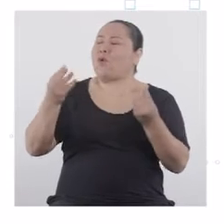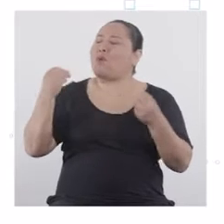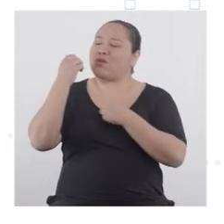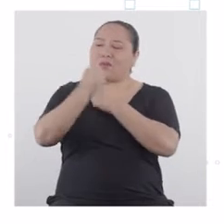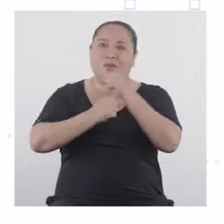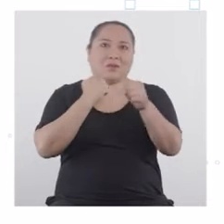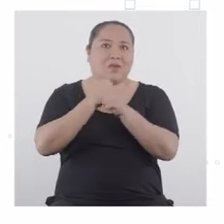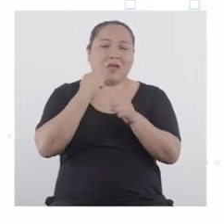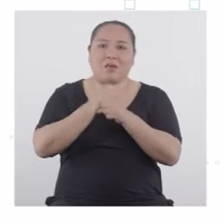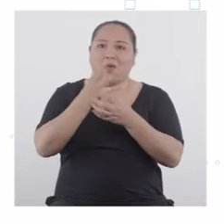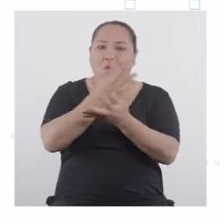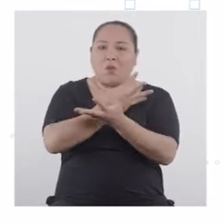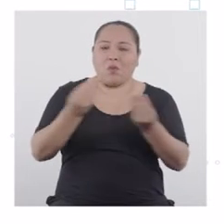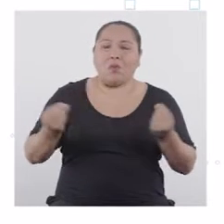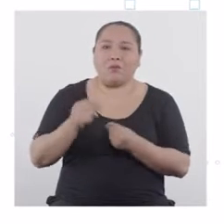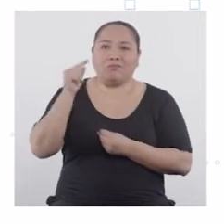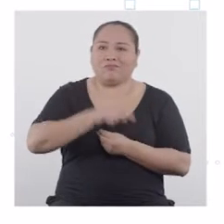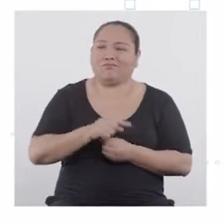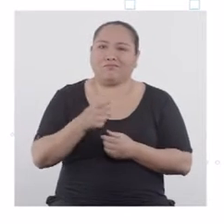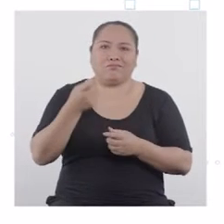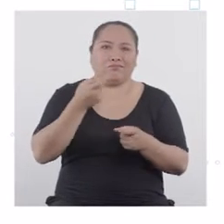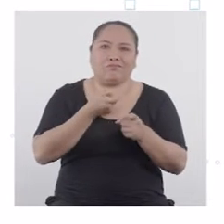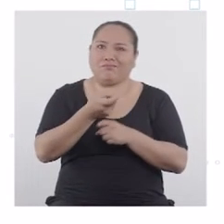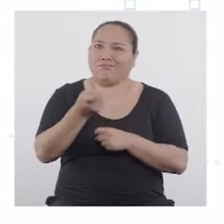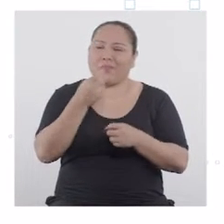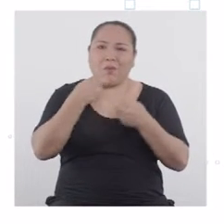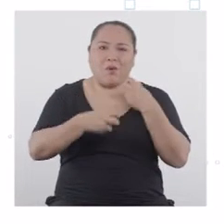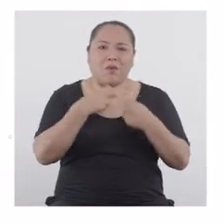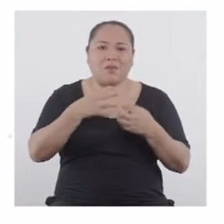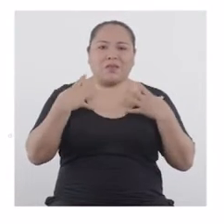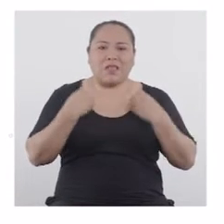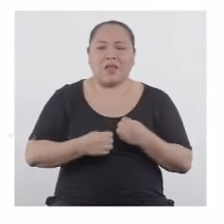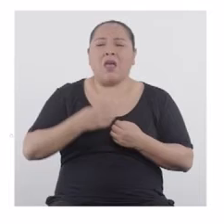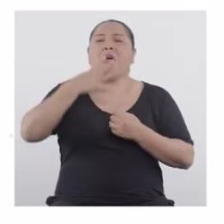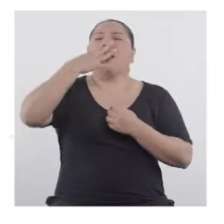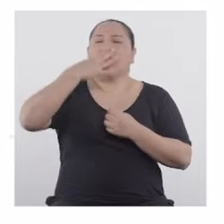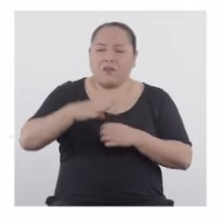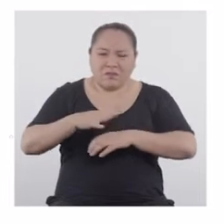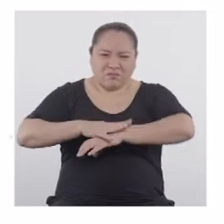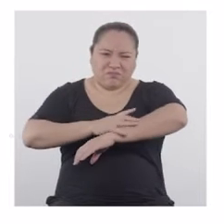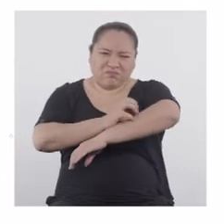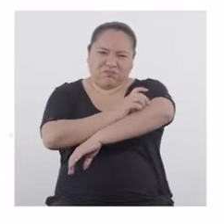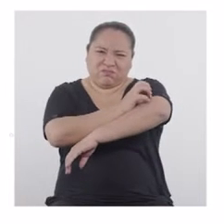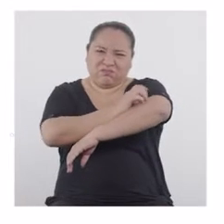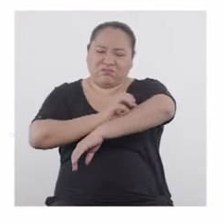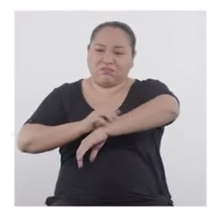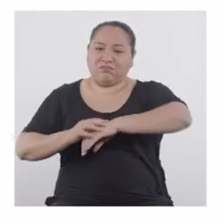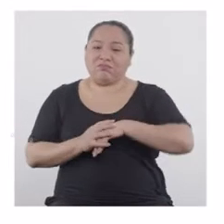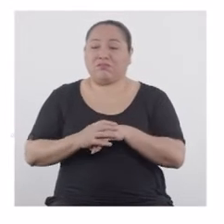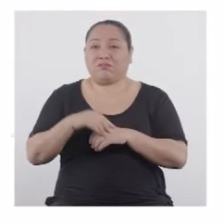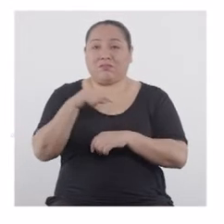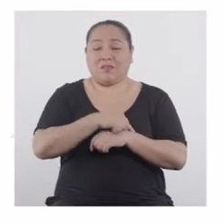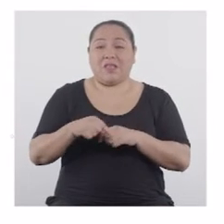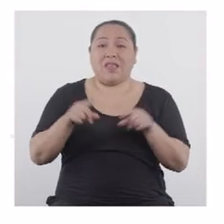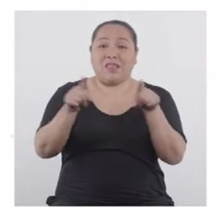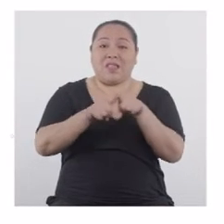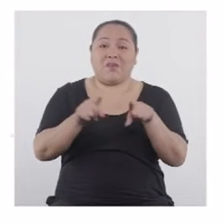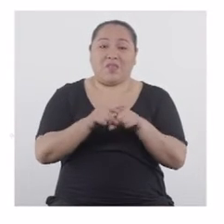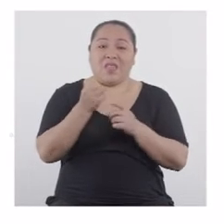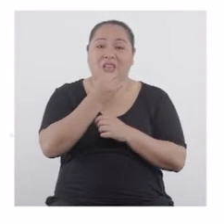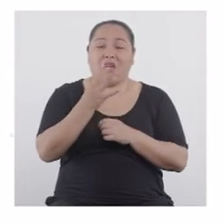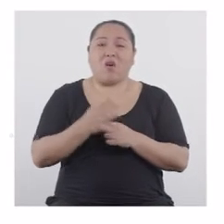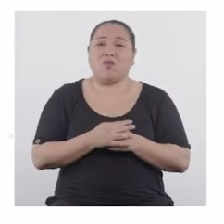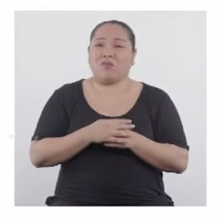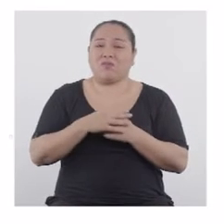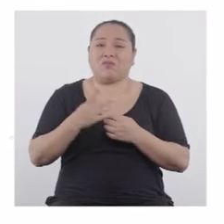años en desintegrarse, lo que ocasiona problemas de salud, como alergias, enfermedades respiratorias y dermatológicas, e